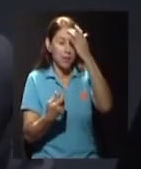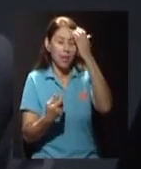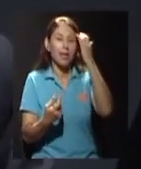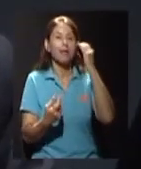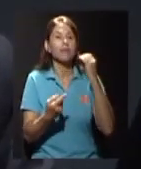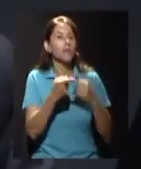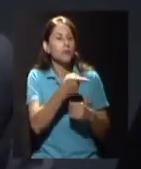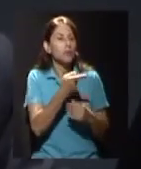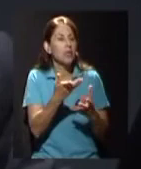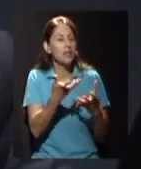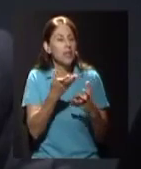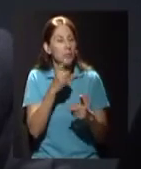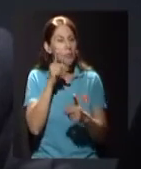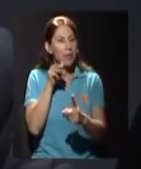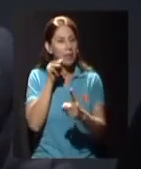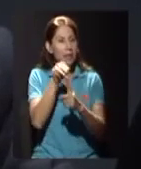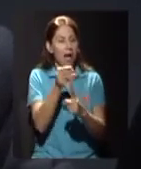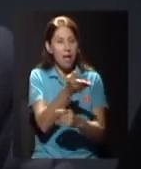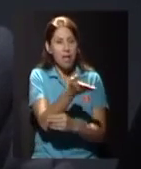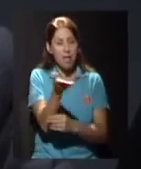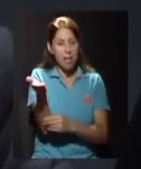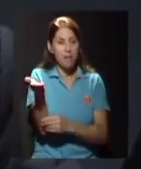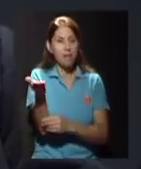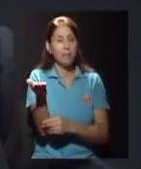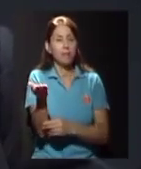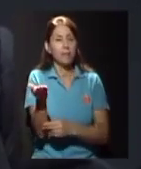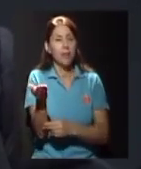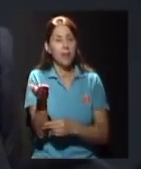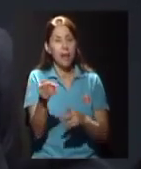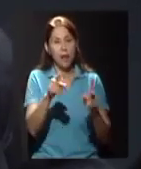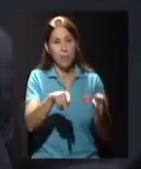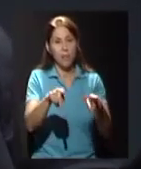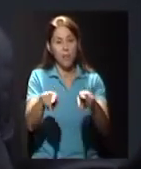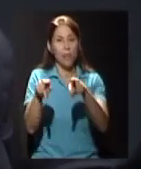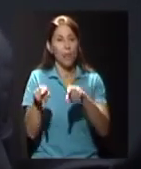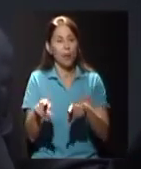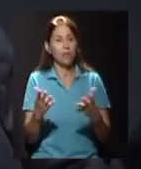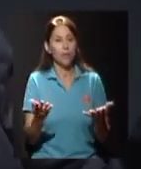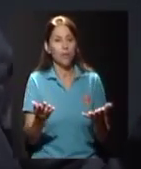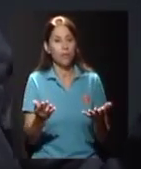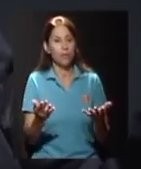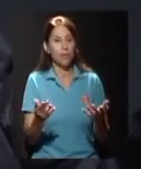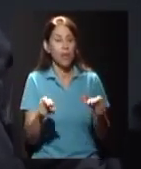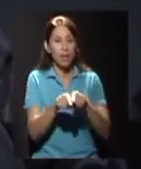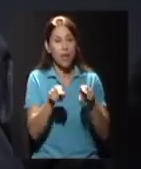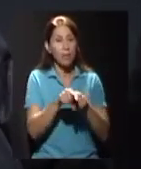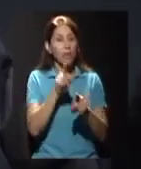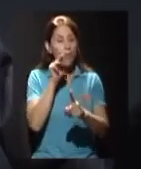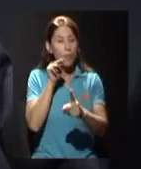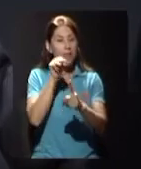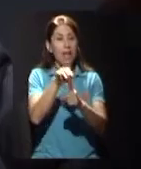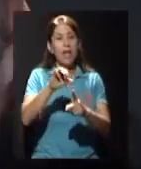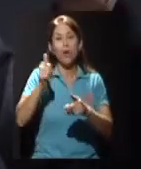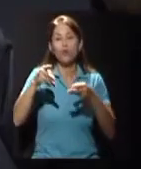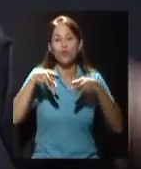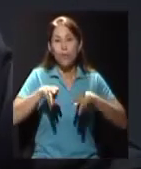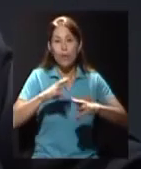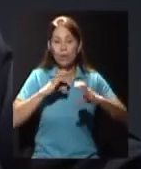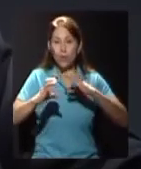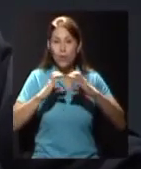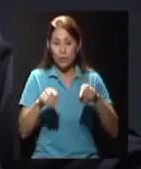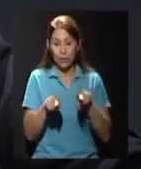mensaje le da usted a la población y un poco a los otros medios y hasta este mismo medio